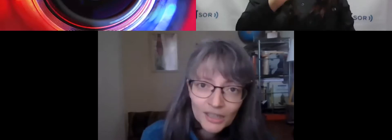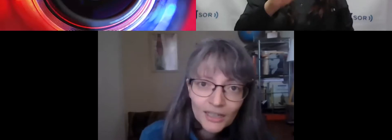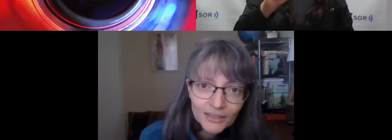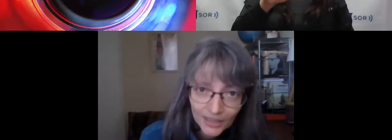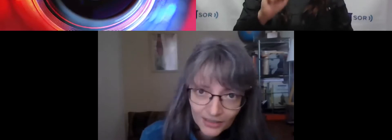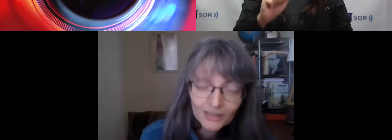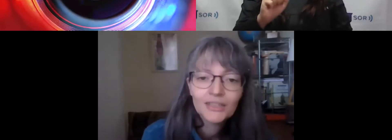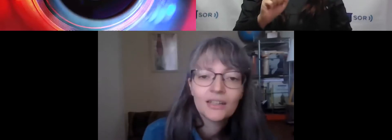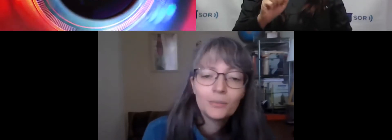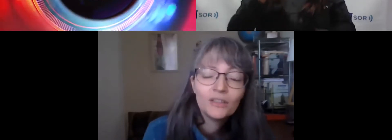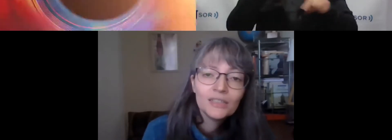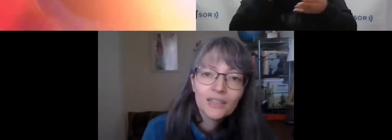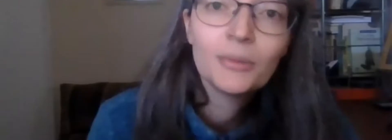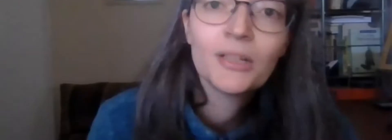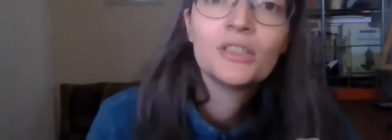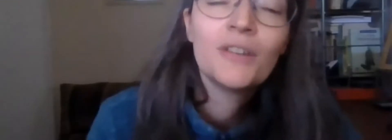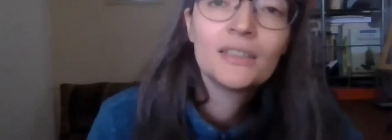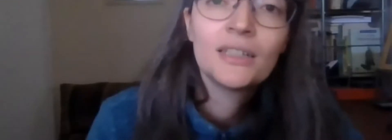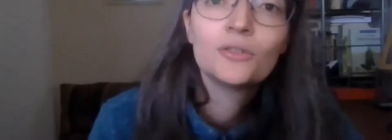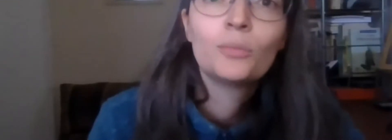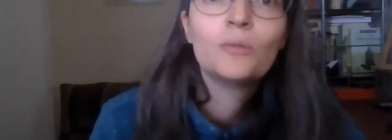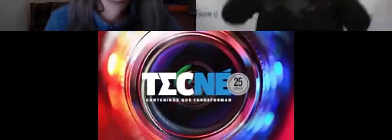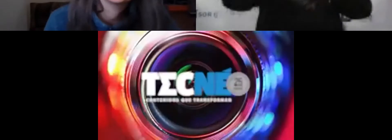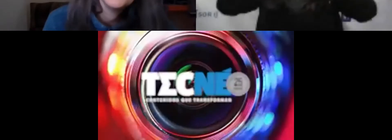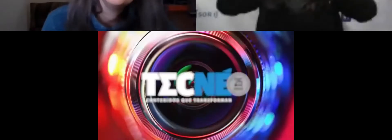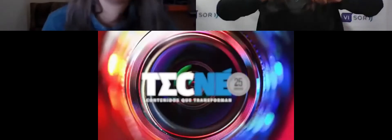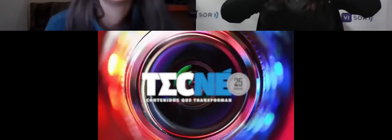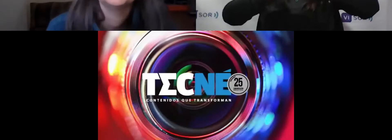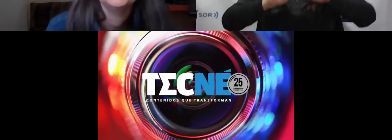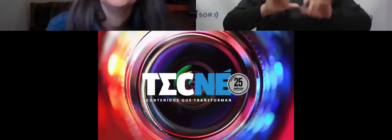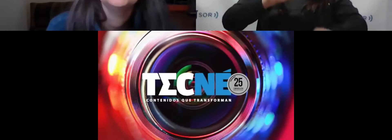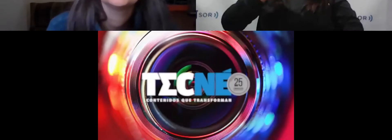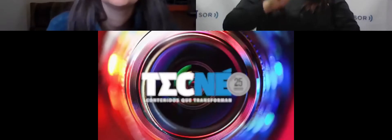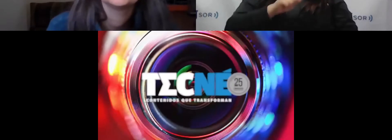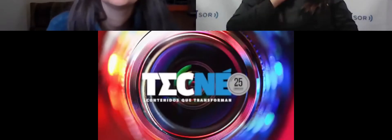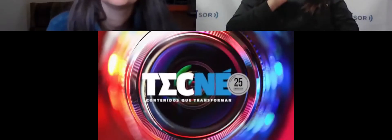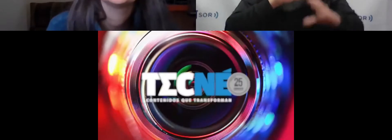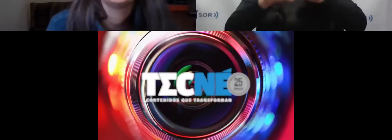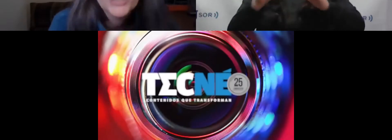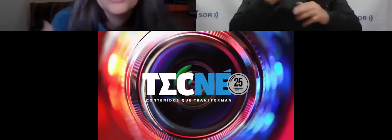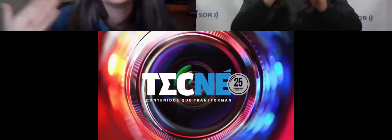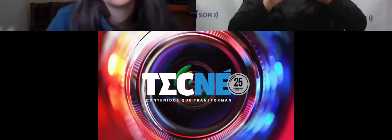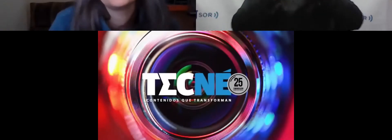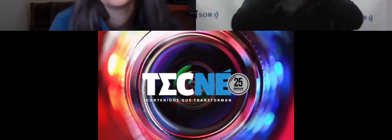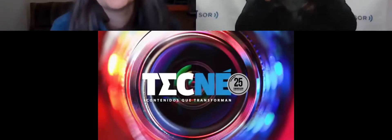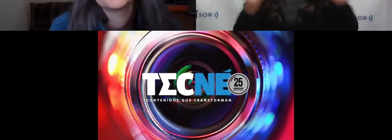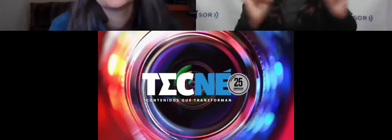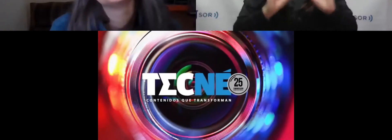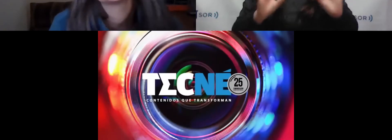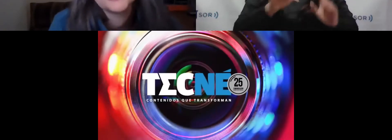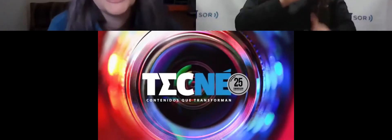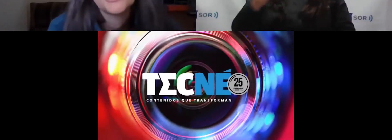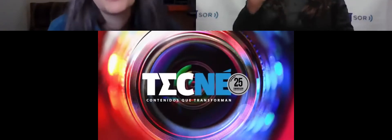inicio de la charla va a estar disponible el chat para que ustedes vayan dejando sus preguntas ahí y luego yo les voy a